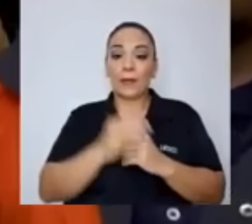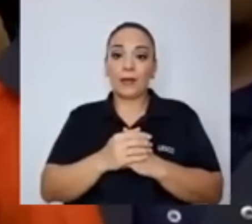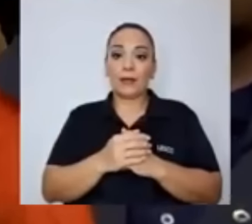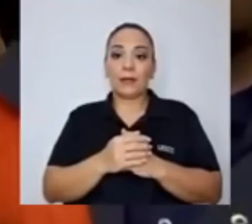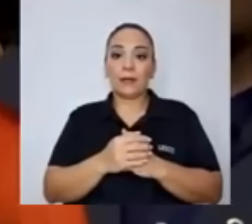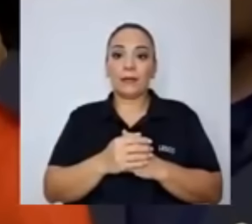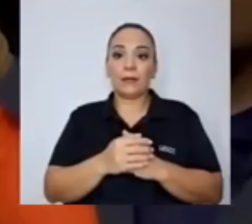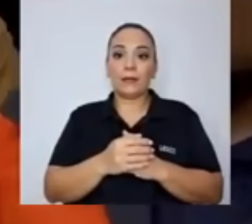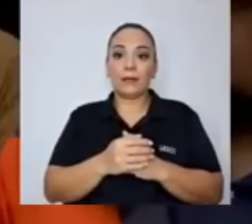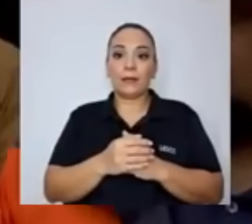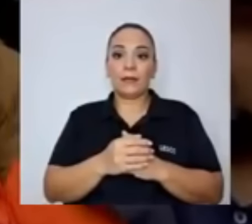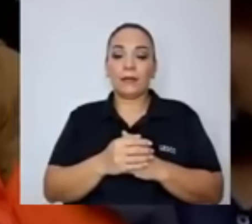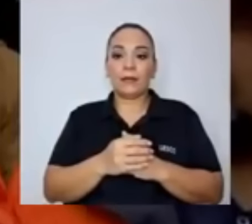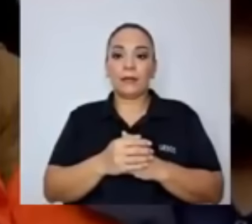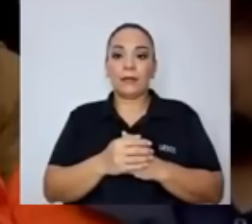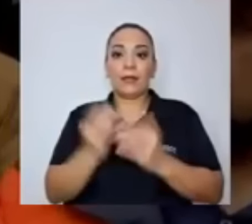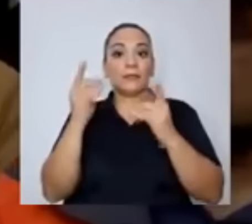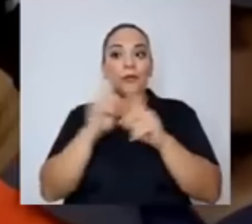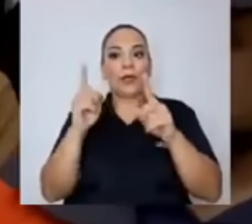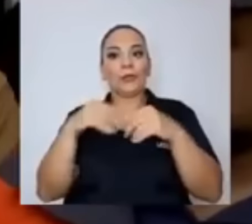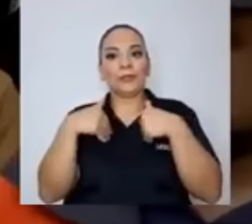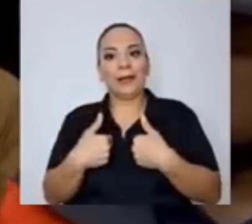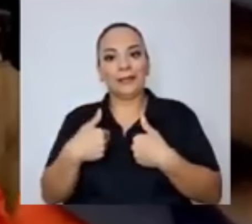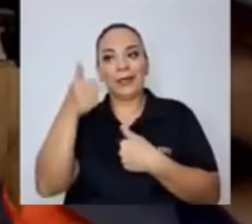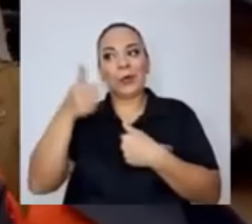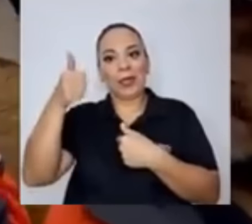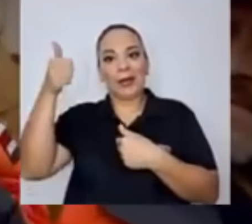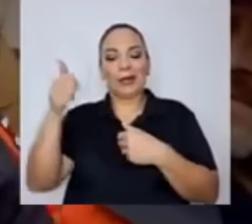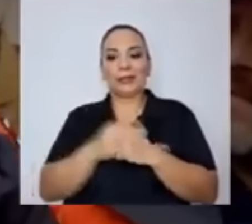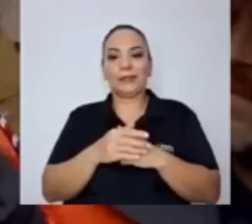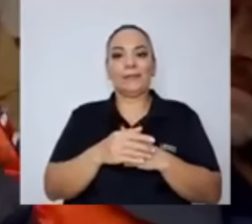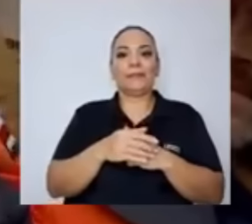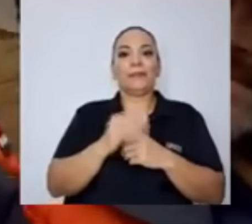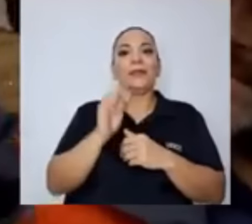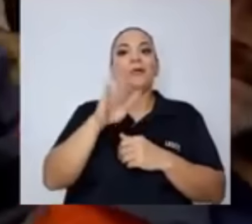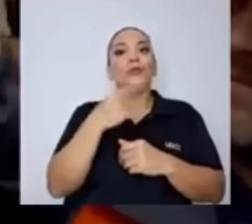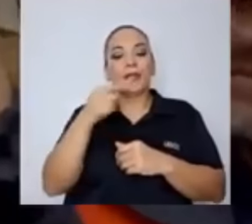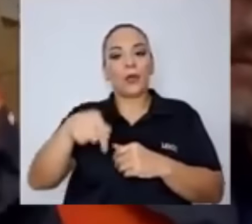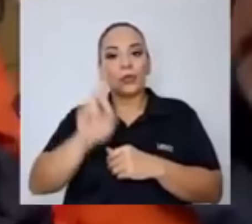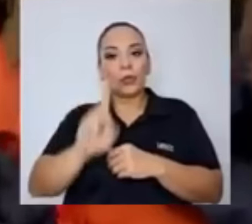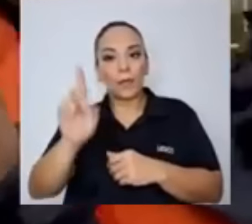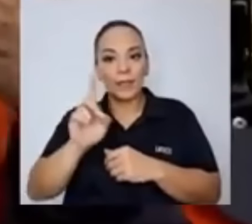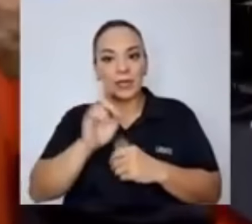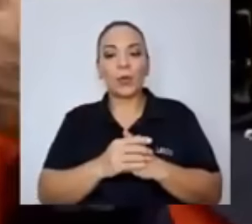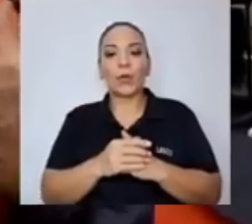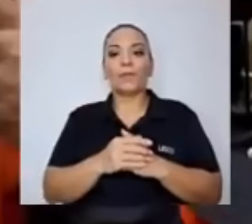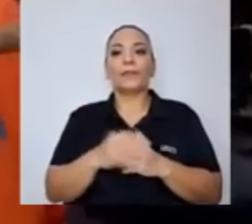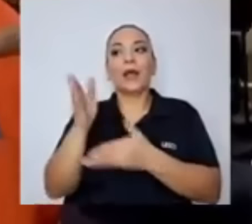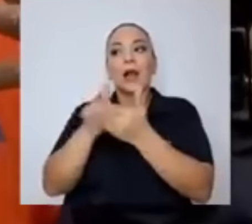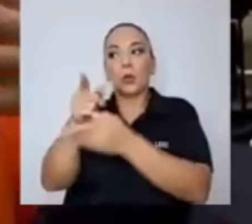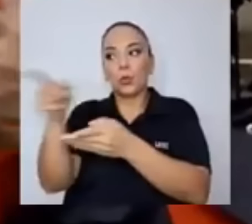los motores de los jerarcas. Entonces, ya no vinimos tanto. Ya les dije, vea, hoy es domingo,